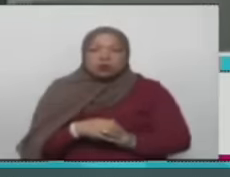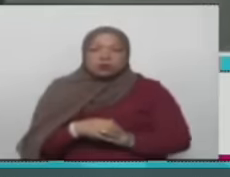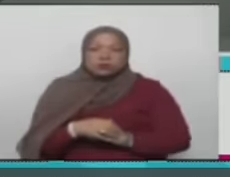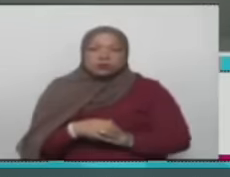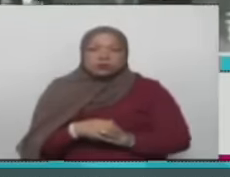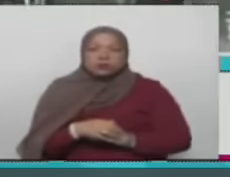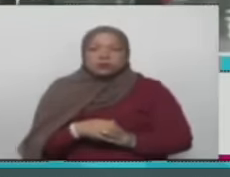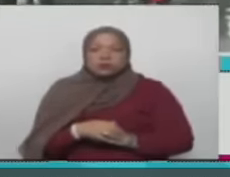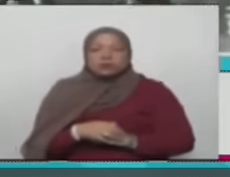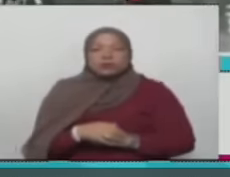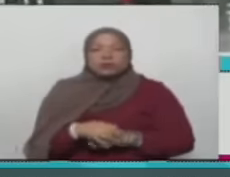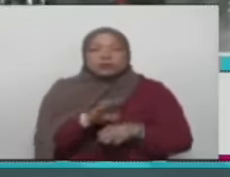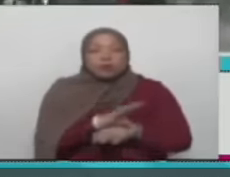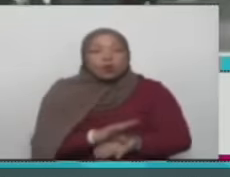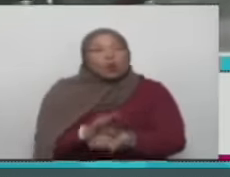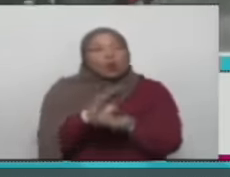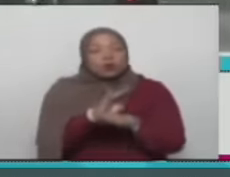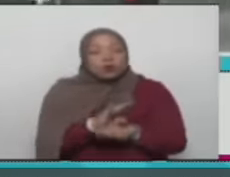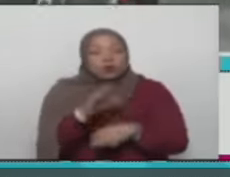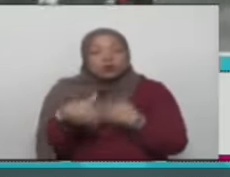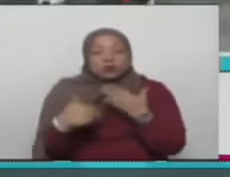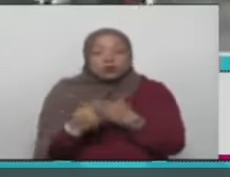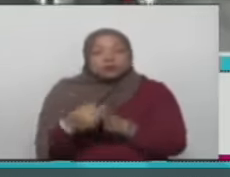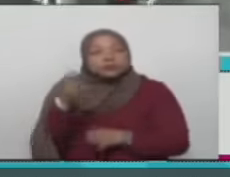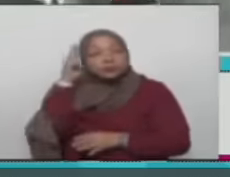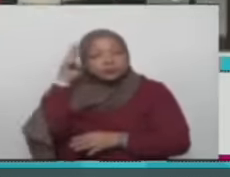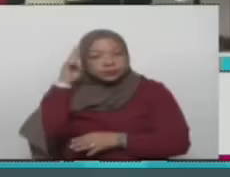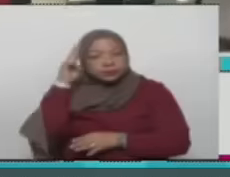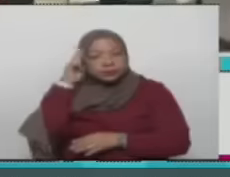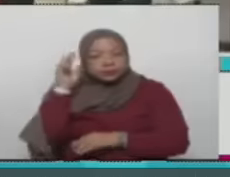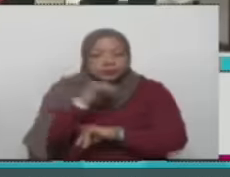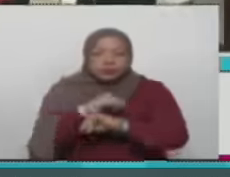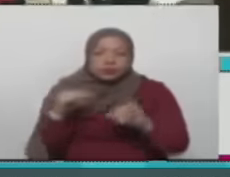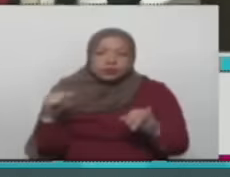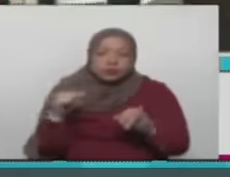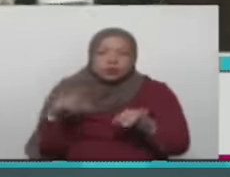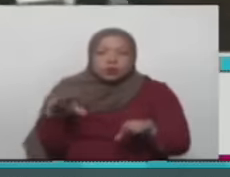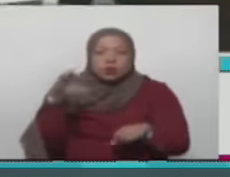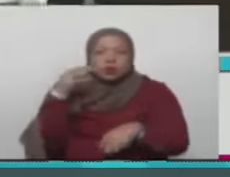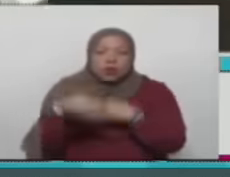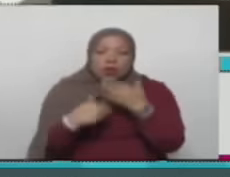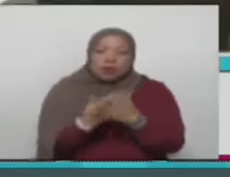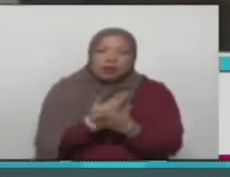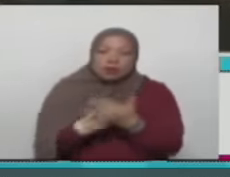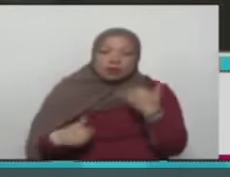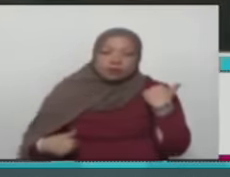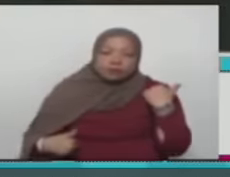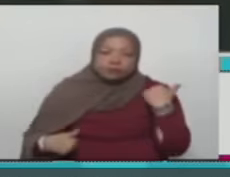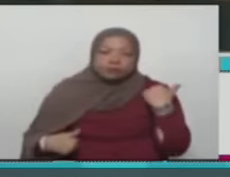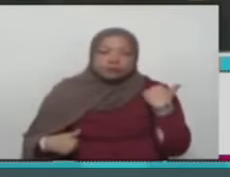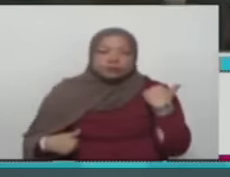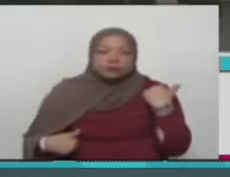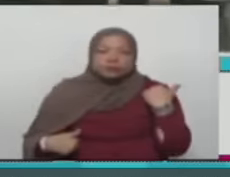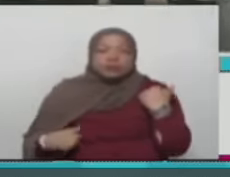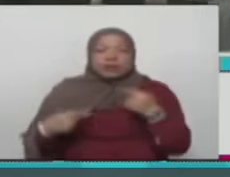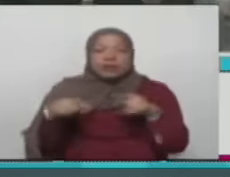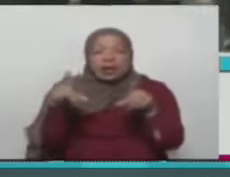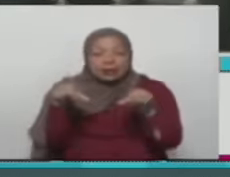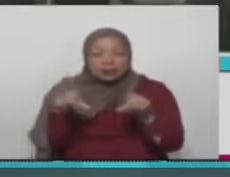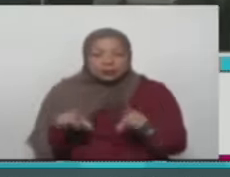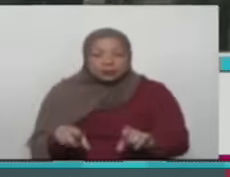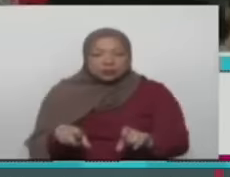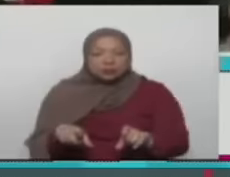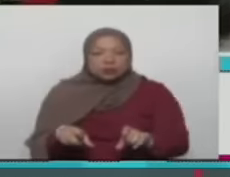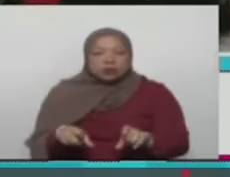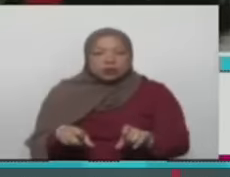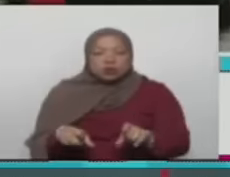su ultimidad causal, su razón final, apreciado presidente, es certificar